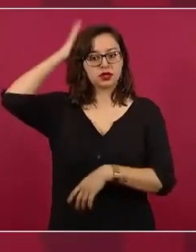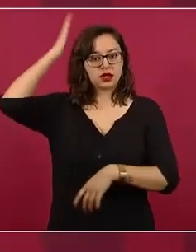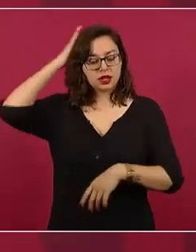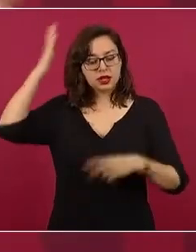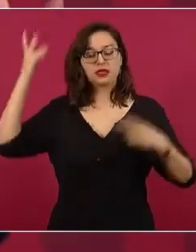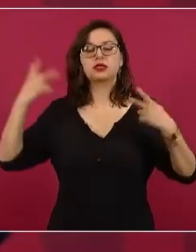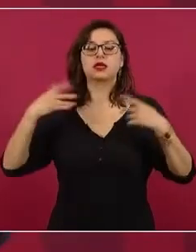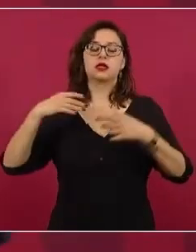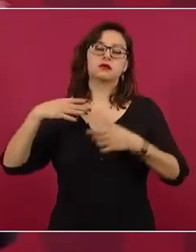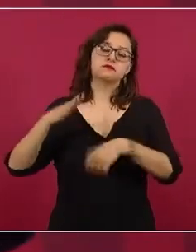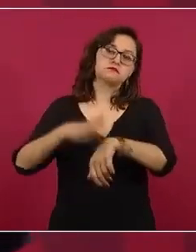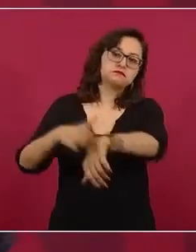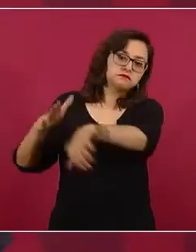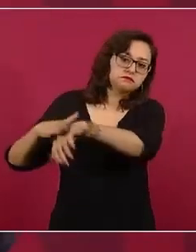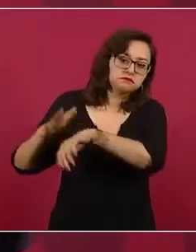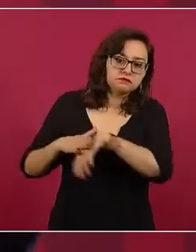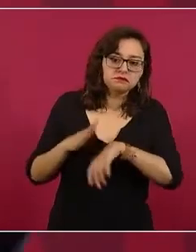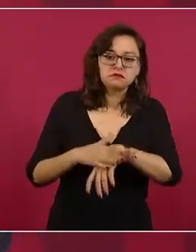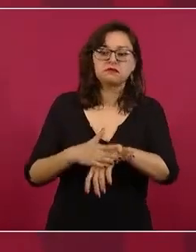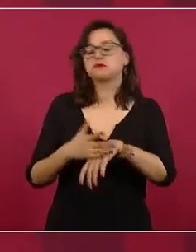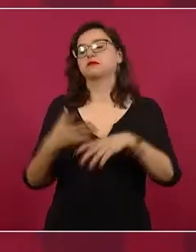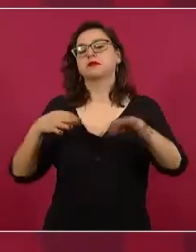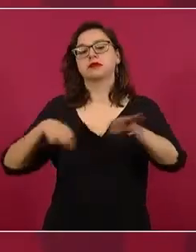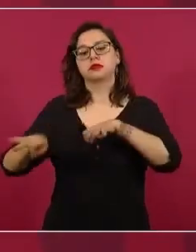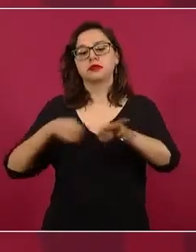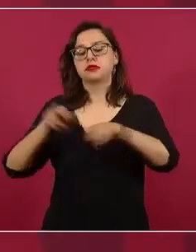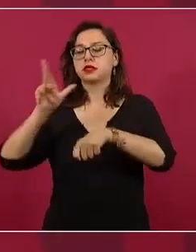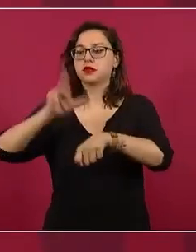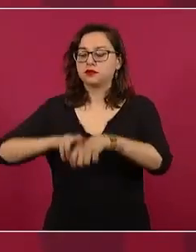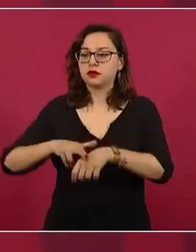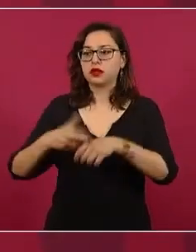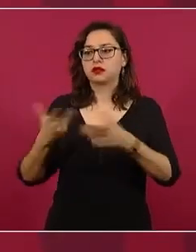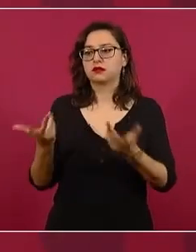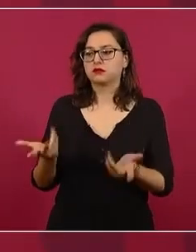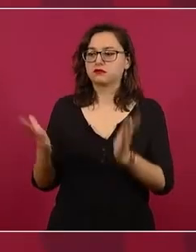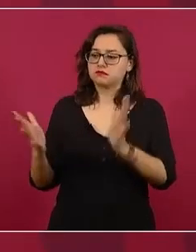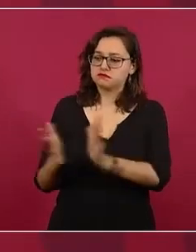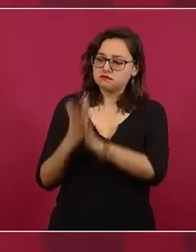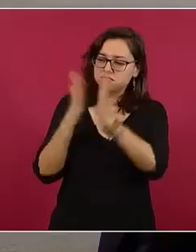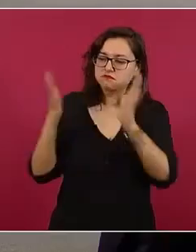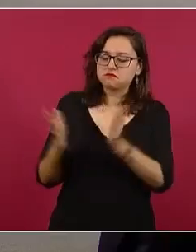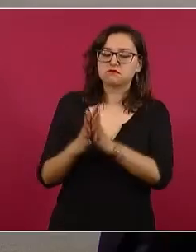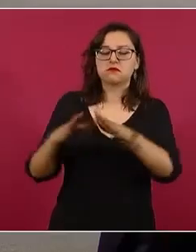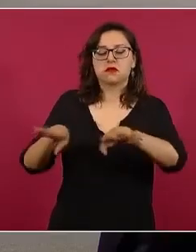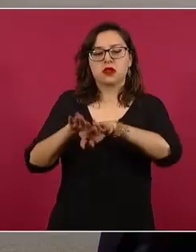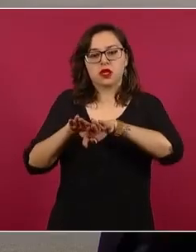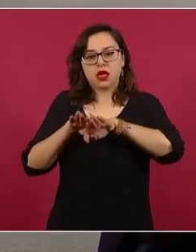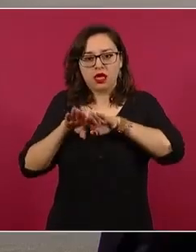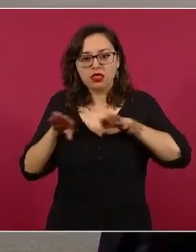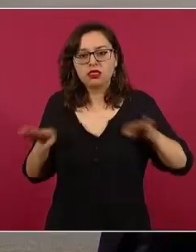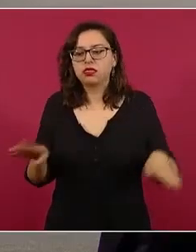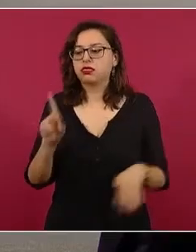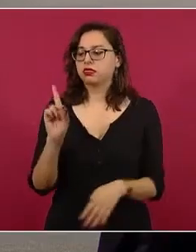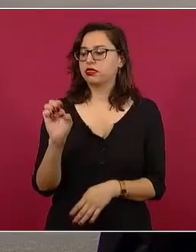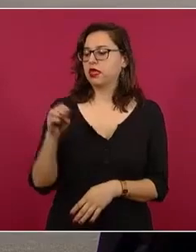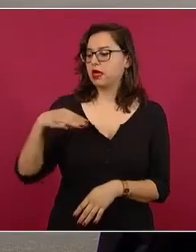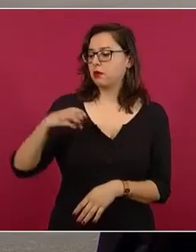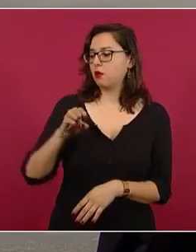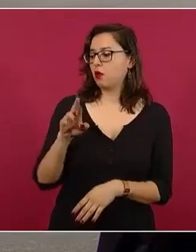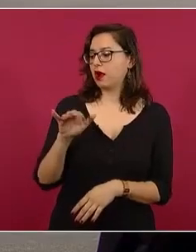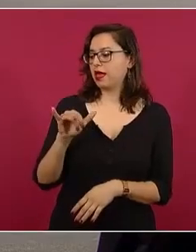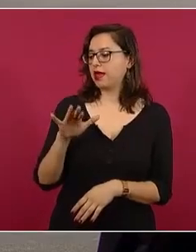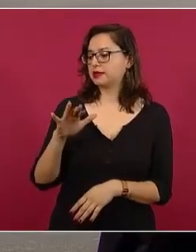Eso lo podemos hacer todos porque la democracia es asunto de todos y tiene que haber